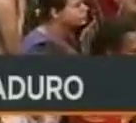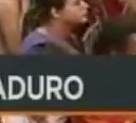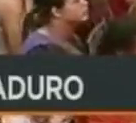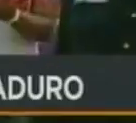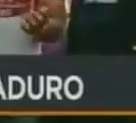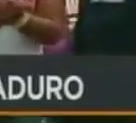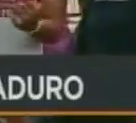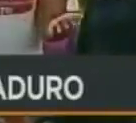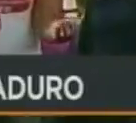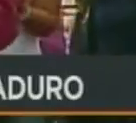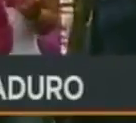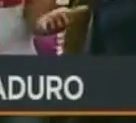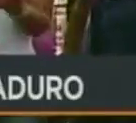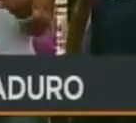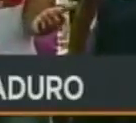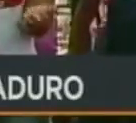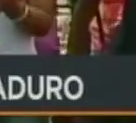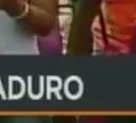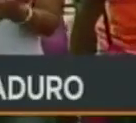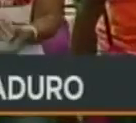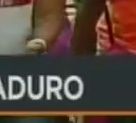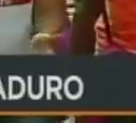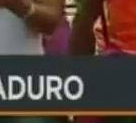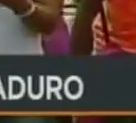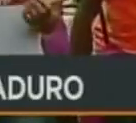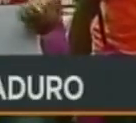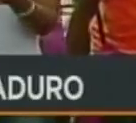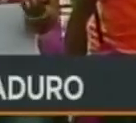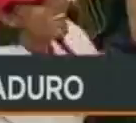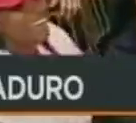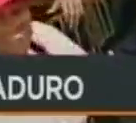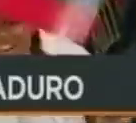Bueno, mujeres, mi abrazo.